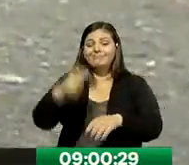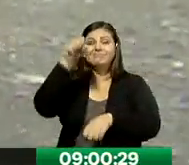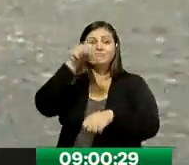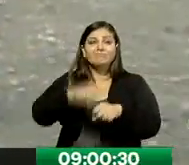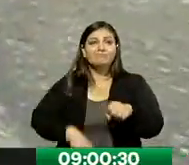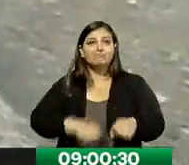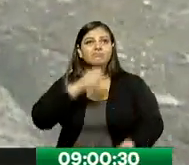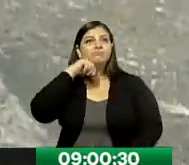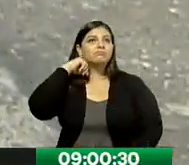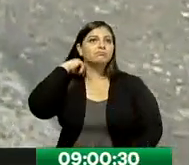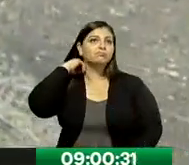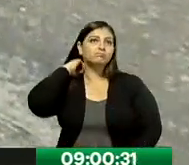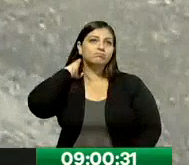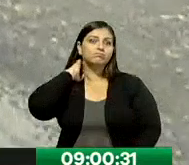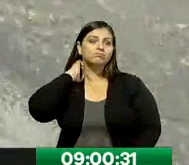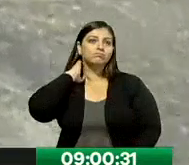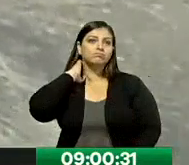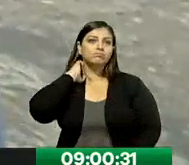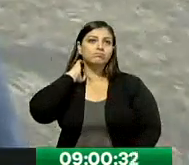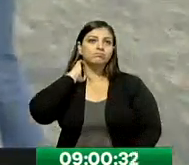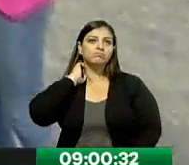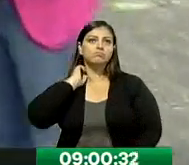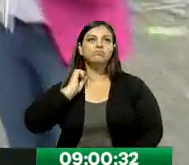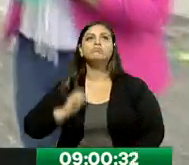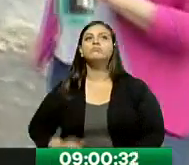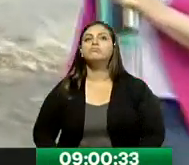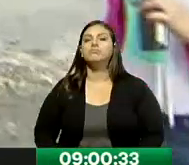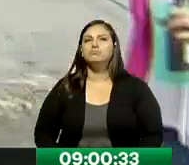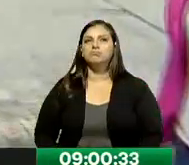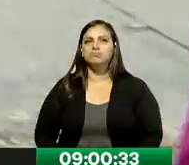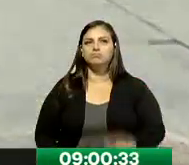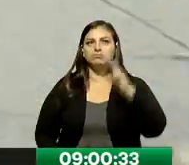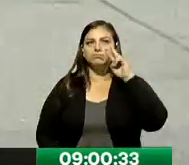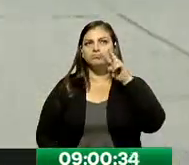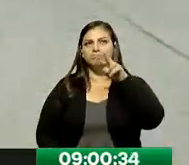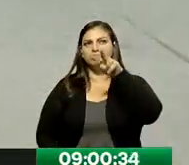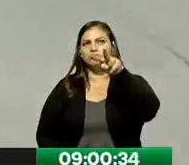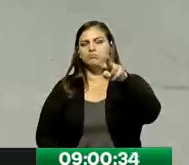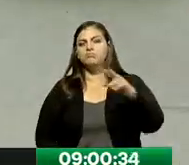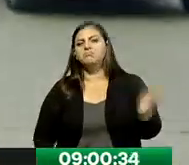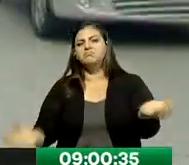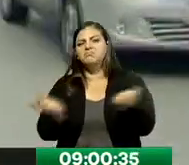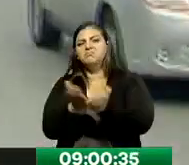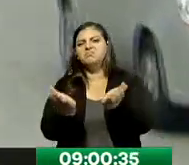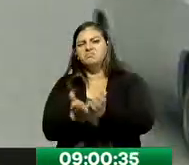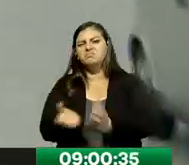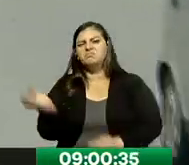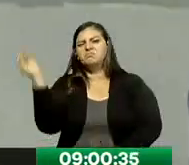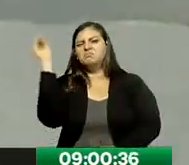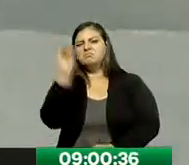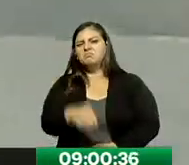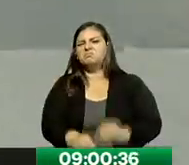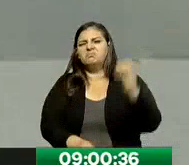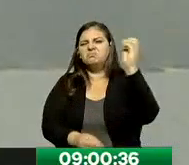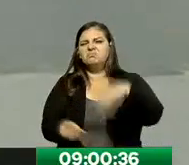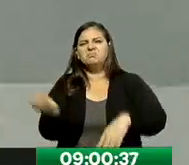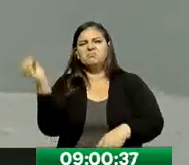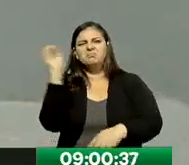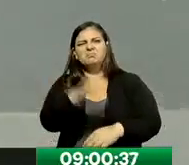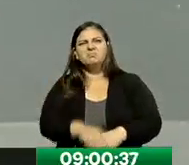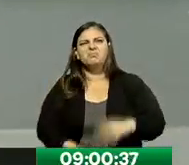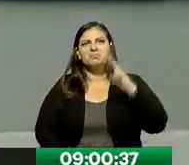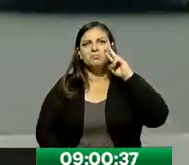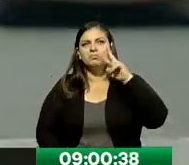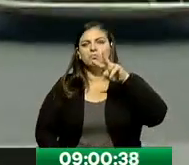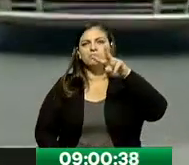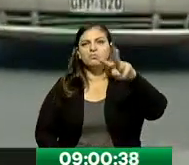muy importante, este lado ya en esa esquina lo han convertido como un botadero de basura. De otros sectores dicen que